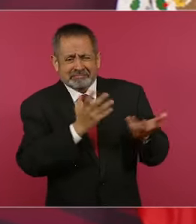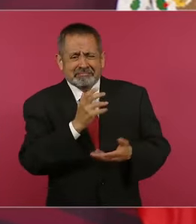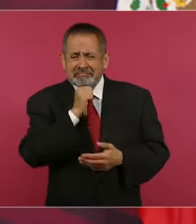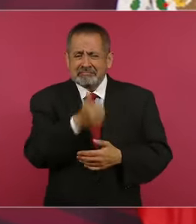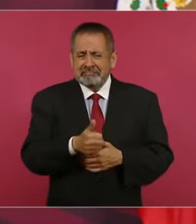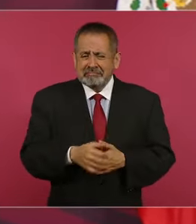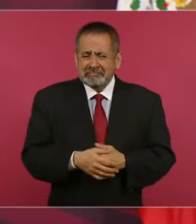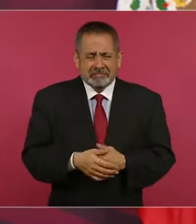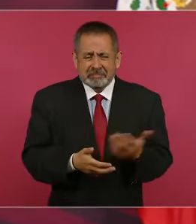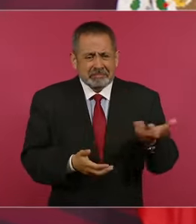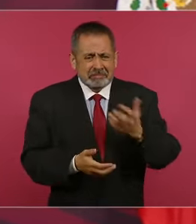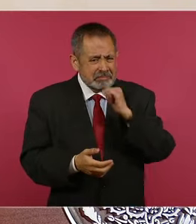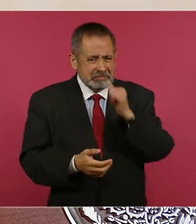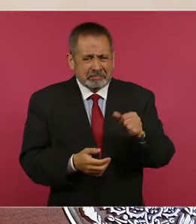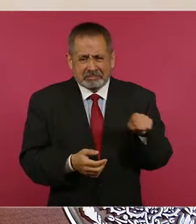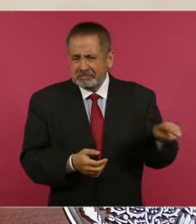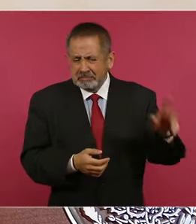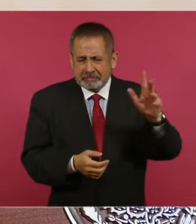No hacen nada.